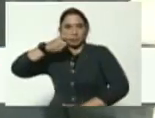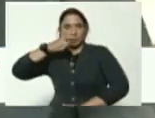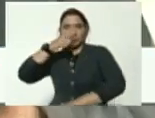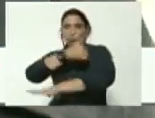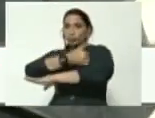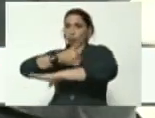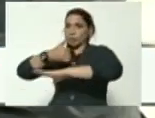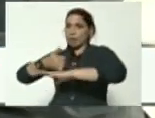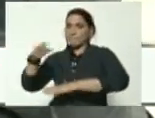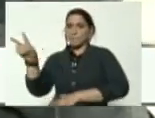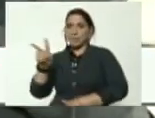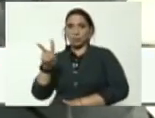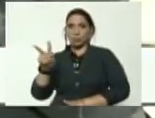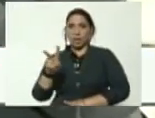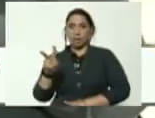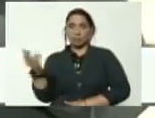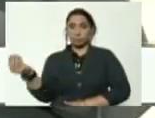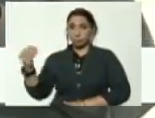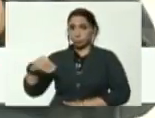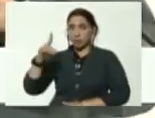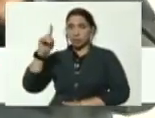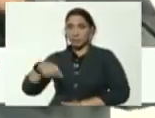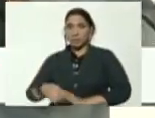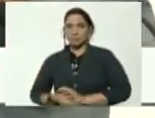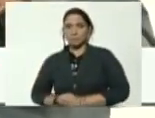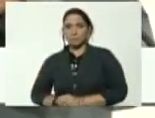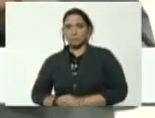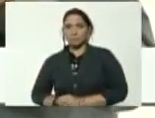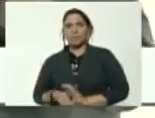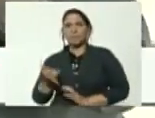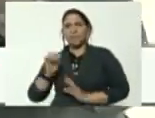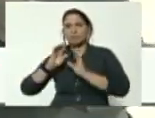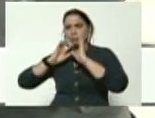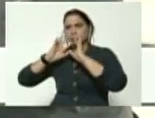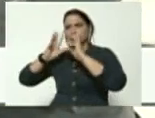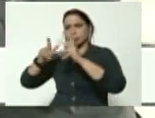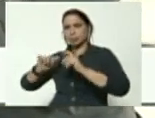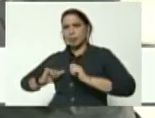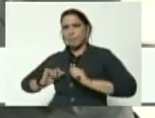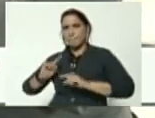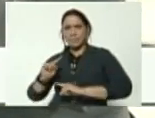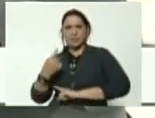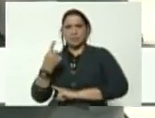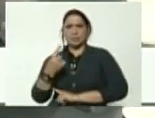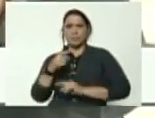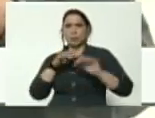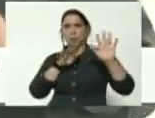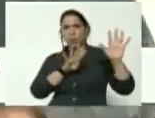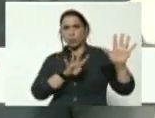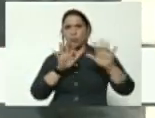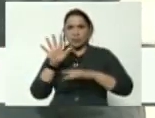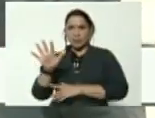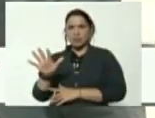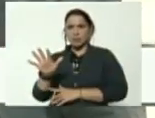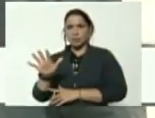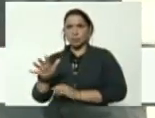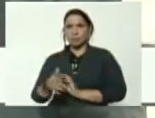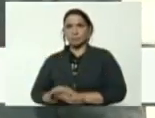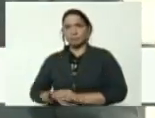venezolanas. Incluso hay una anécdota de principios de 1995, un atentado